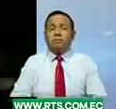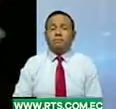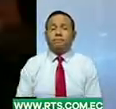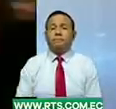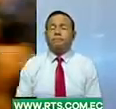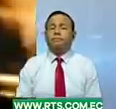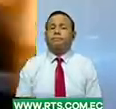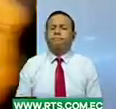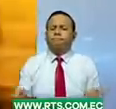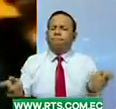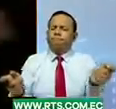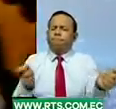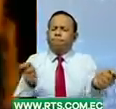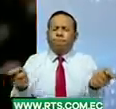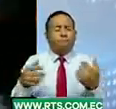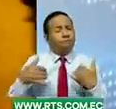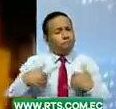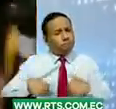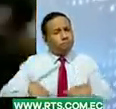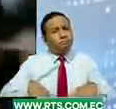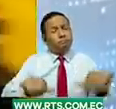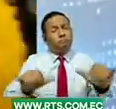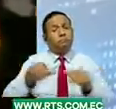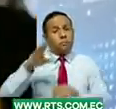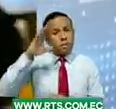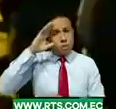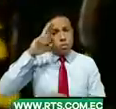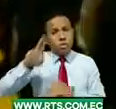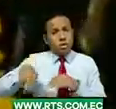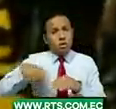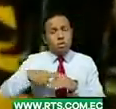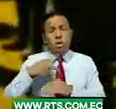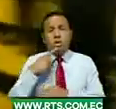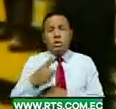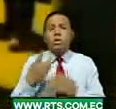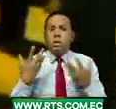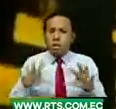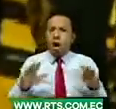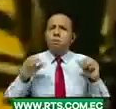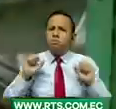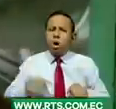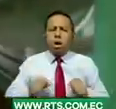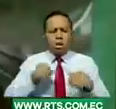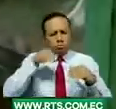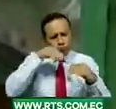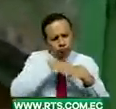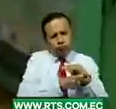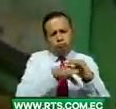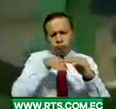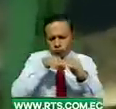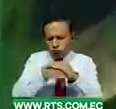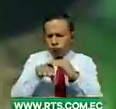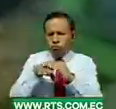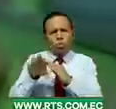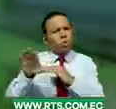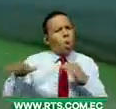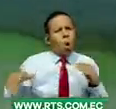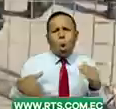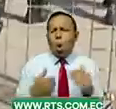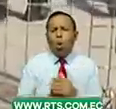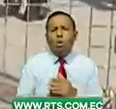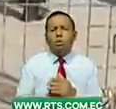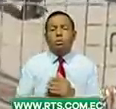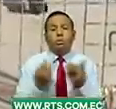Los controles serán permanentes según la Policía Nacional. Ya pueden ingresar a todas las áreas de este reclusorio, en el que también